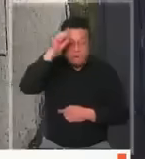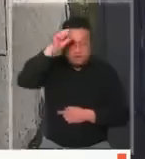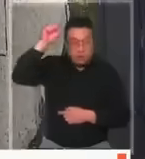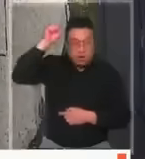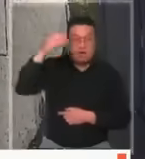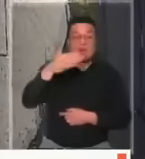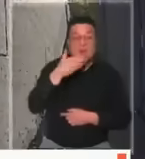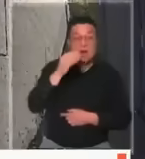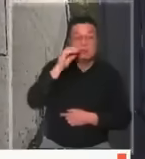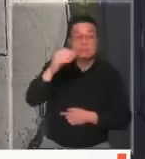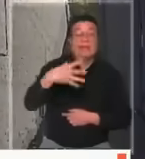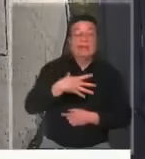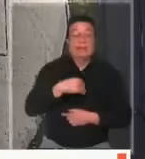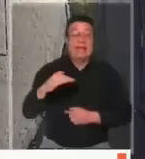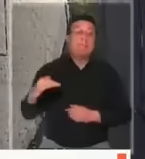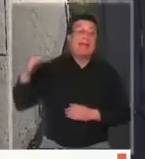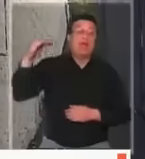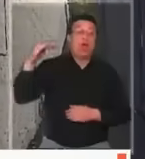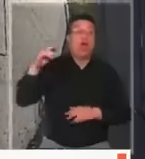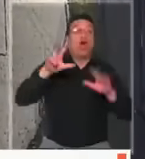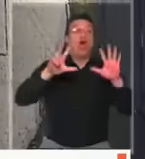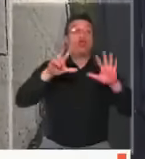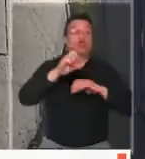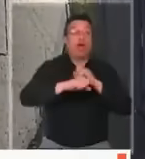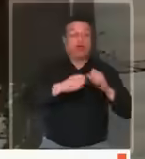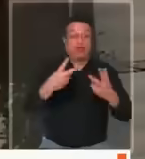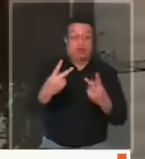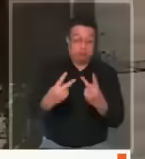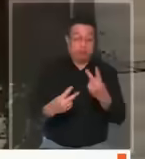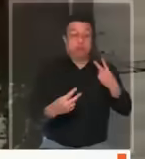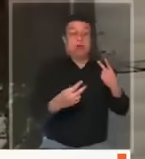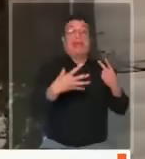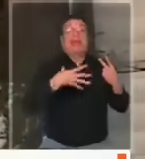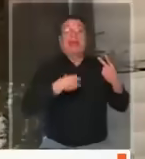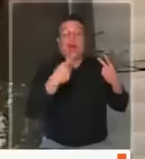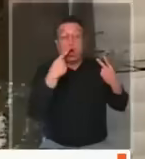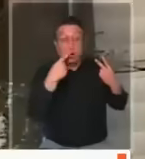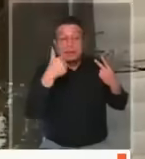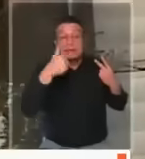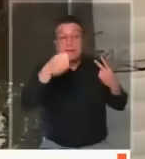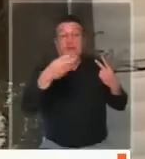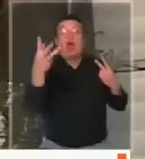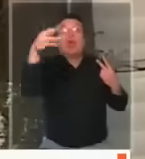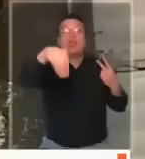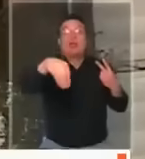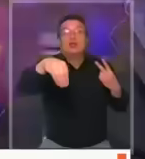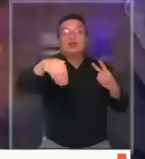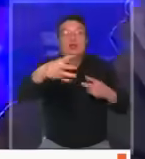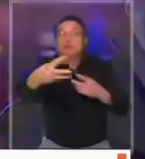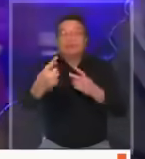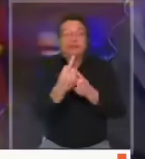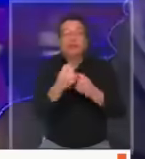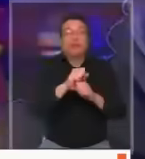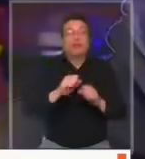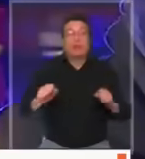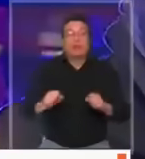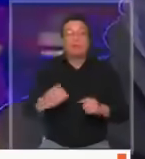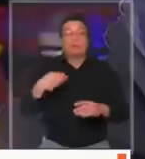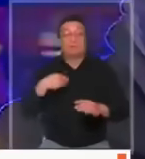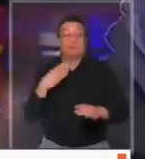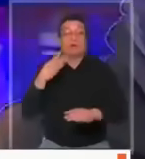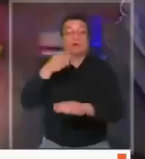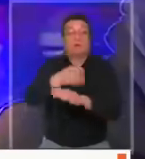Logra con su hija mayor de 8 años salir, pero su niño de 6 fallece al interior de la casa. A la llegada de bomberos